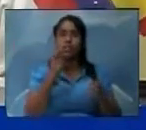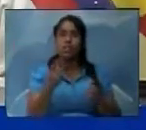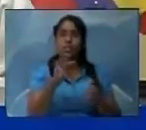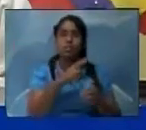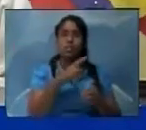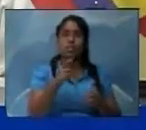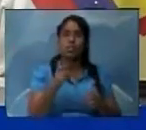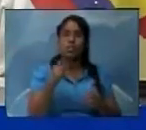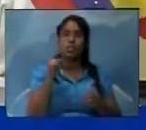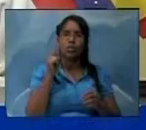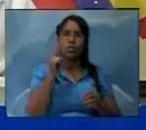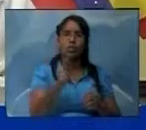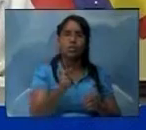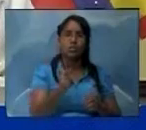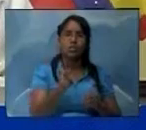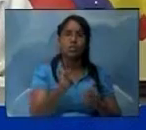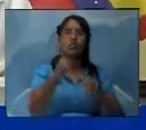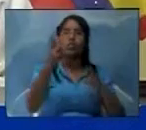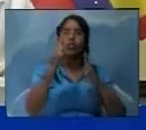no te han